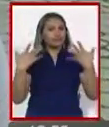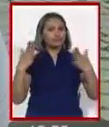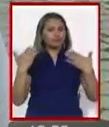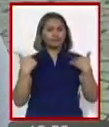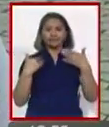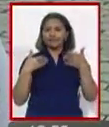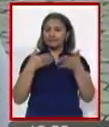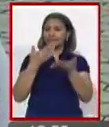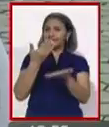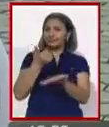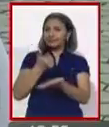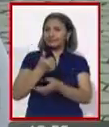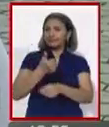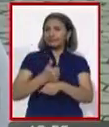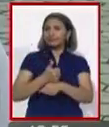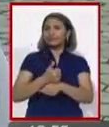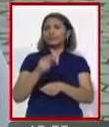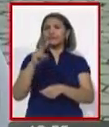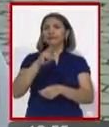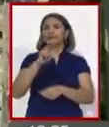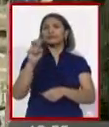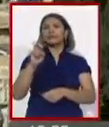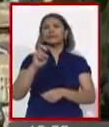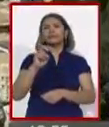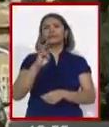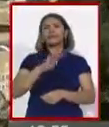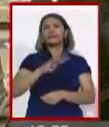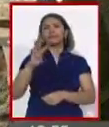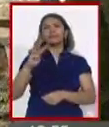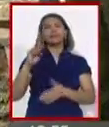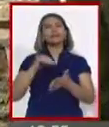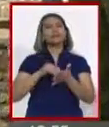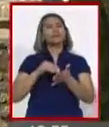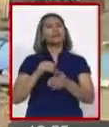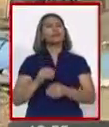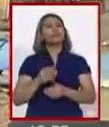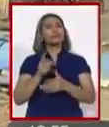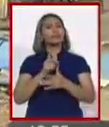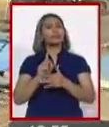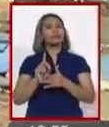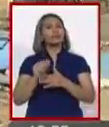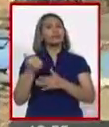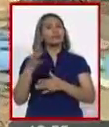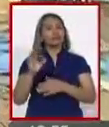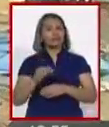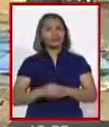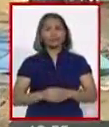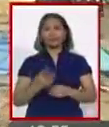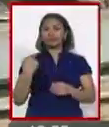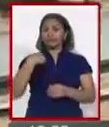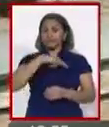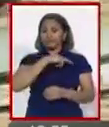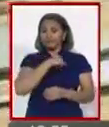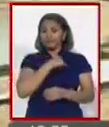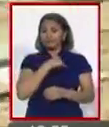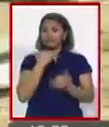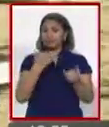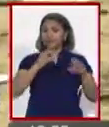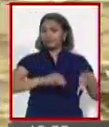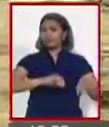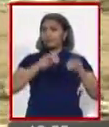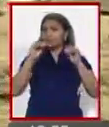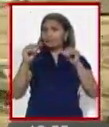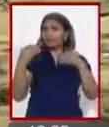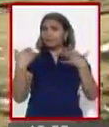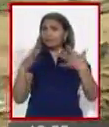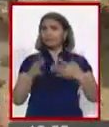que estamos ahí. Aquí se van a trasladar 2.444 comerciantes divididos entre 19 acciones. Nosotros nos estamos de ida ahora mismo